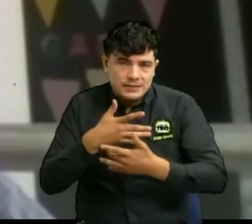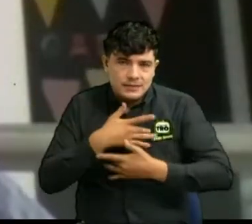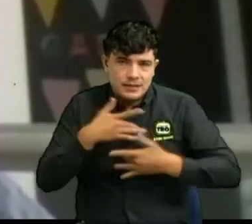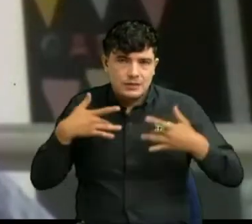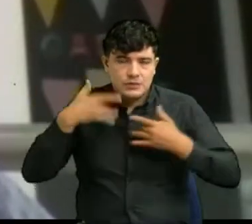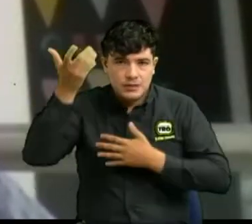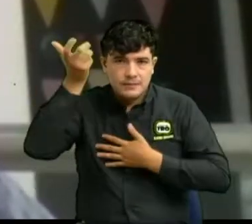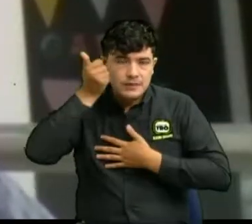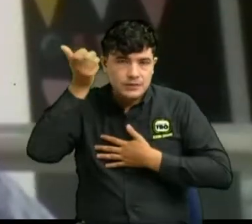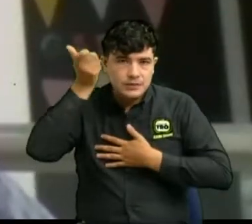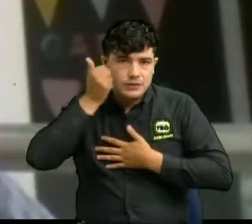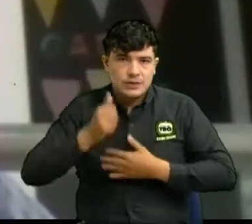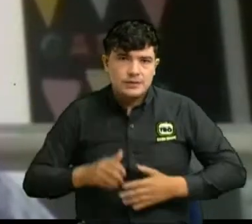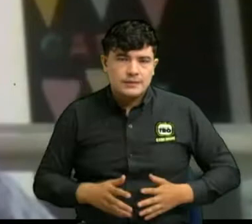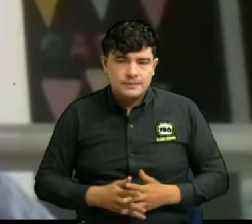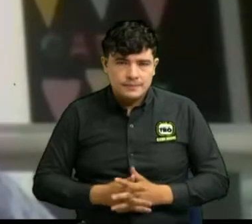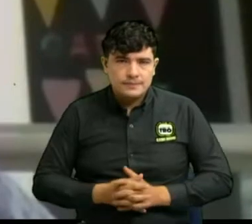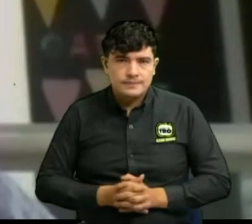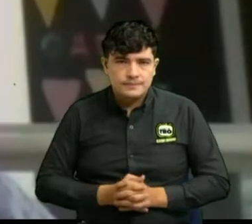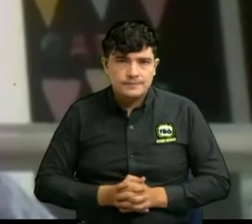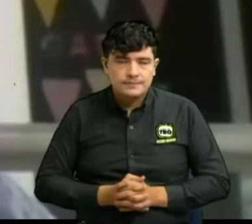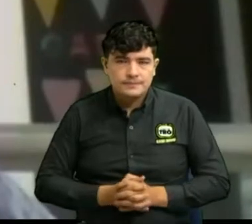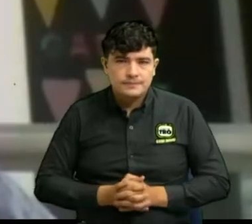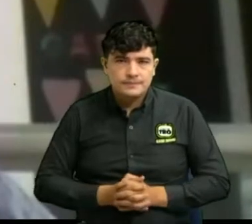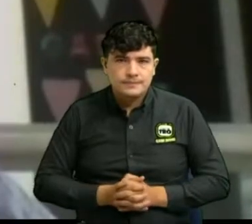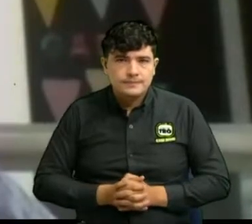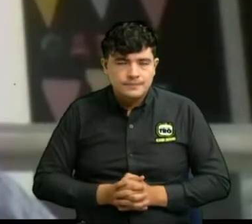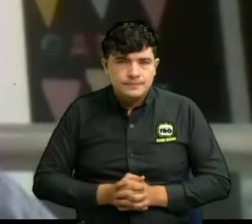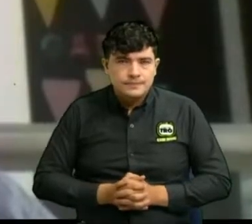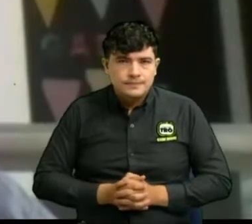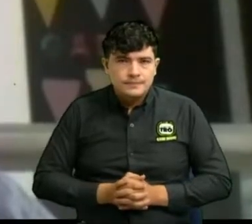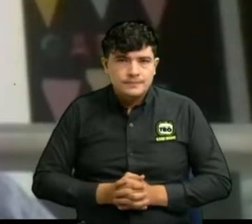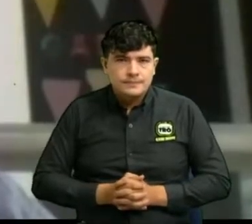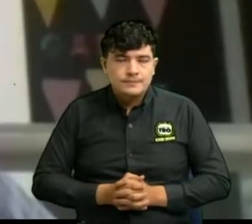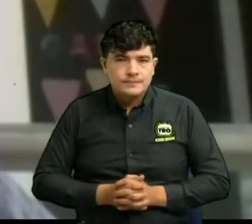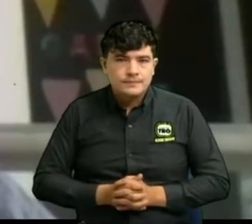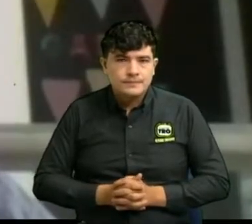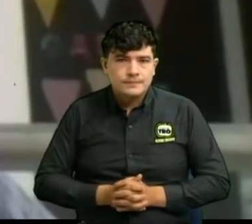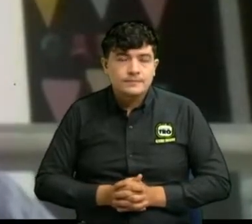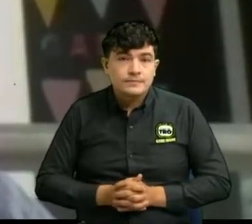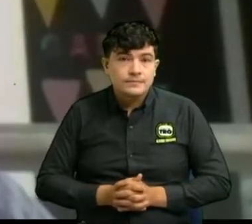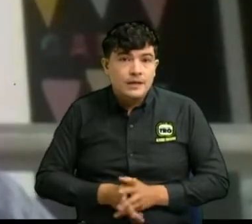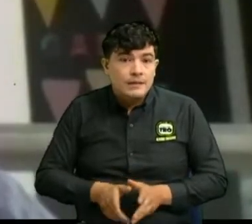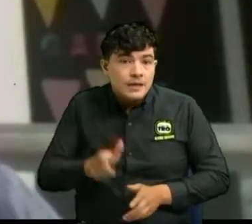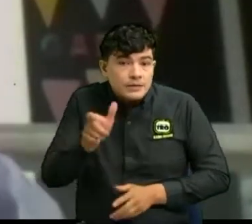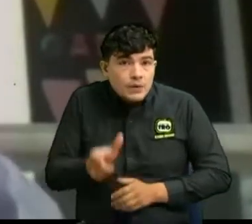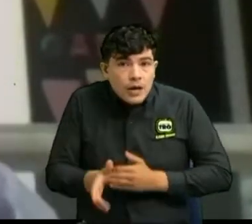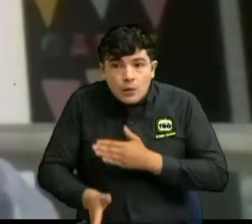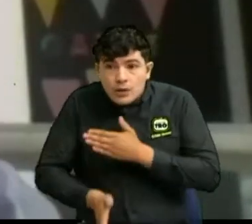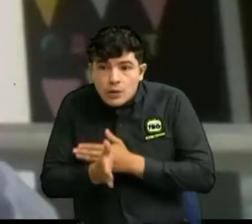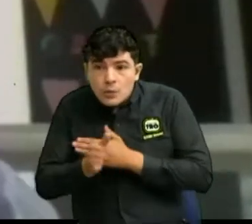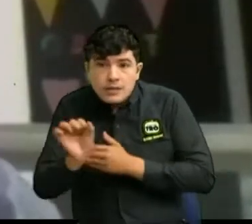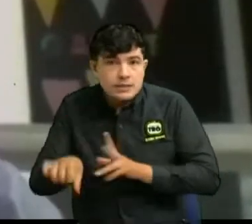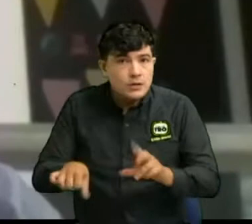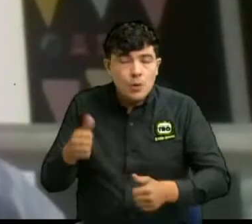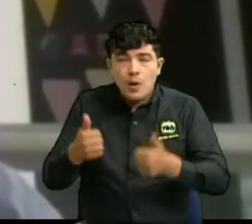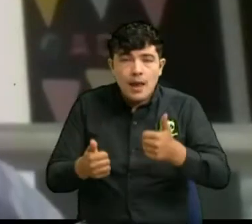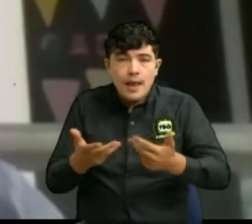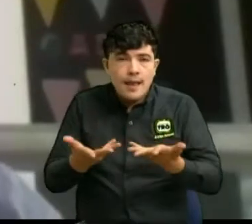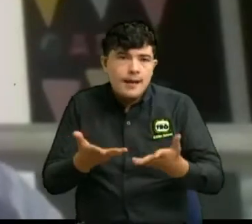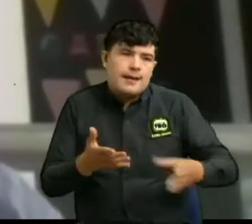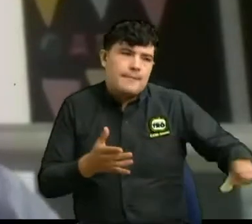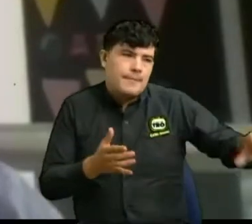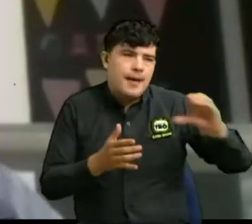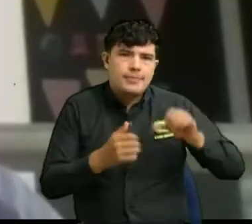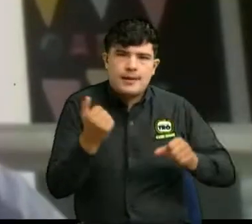de solidaridad. Entonces, ¿de qué depende que la persona continúe o no continúe cotizando? Si tiene ingresos como independiente o